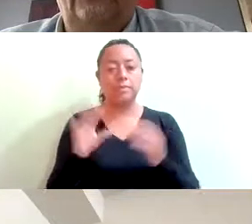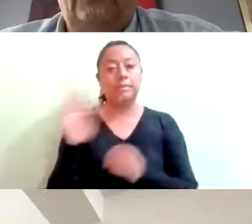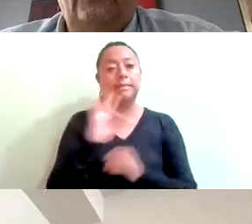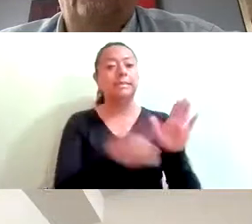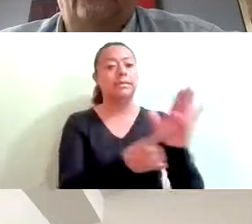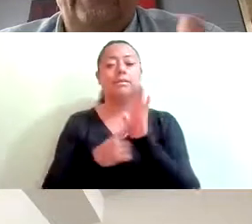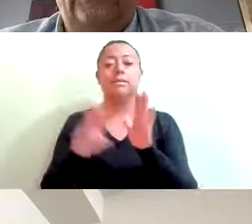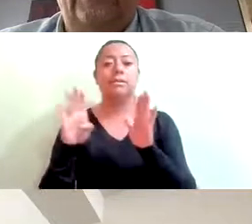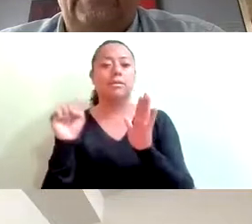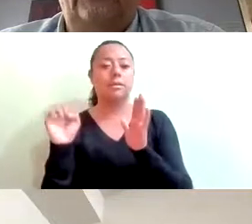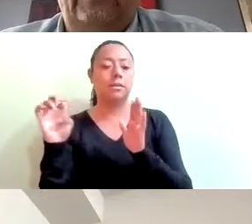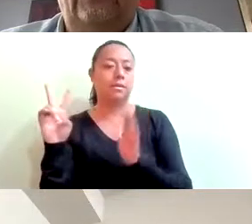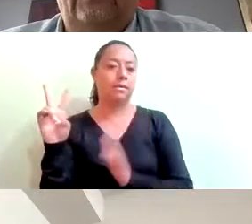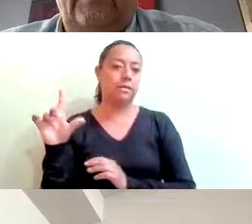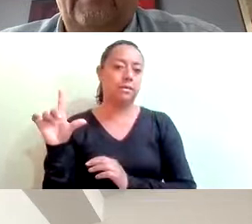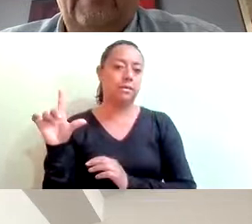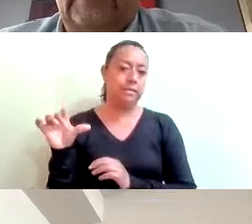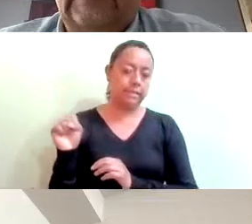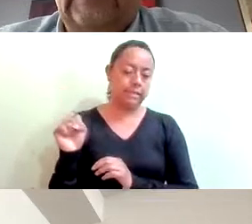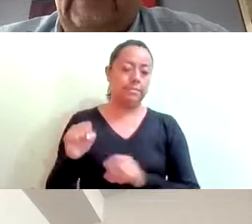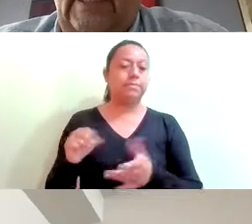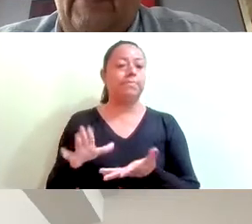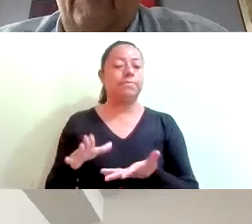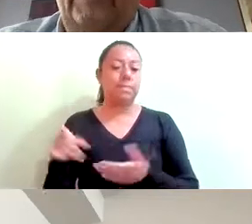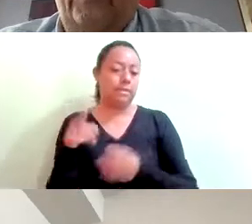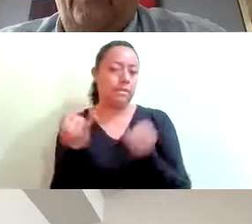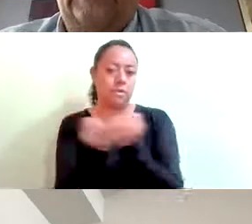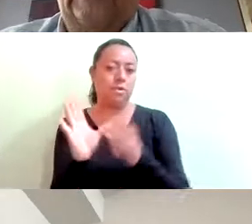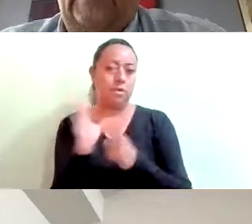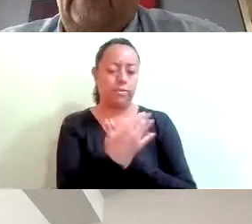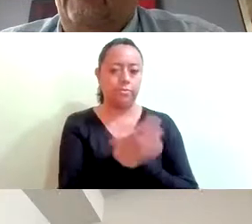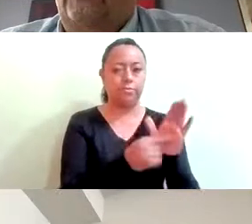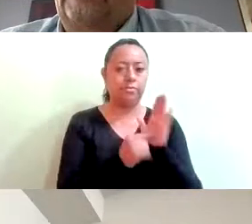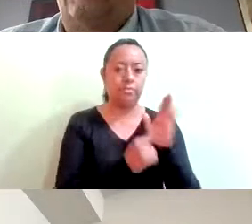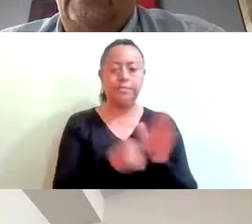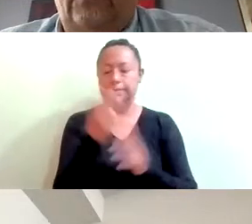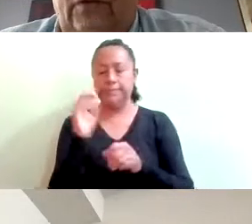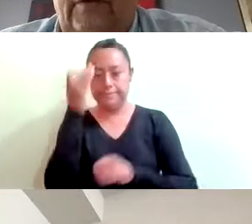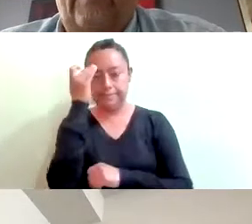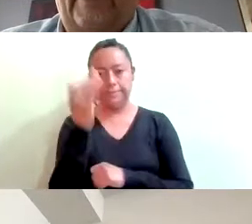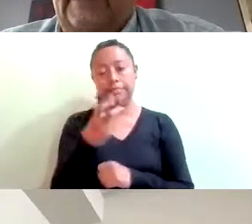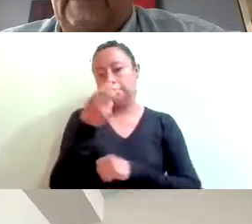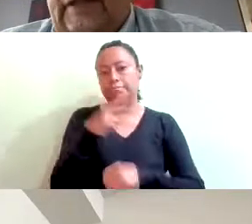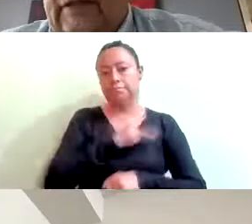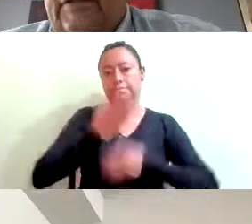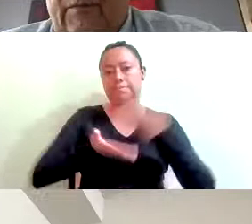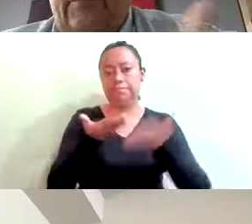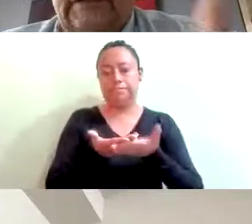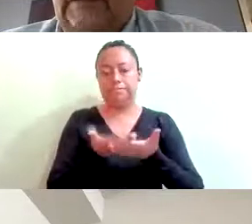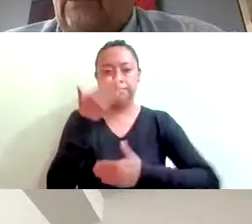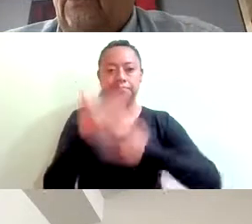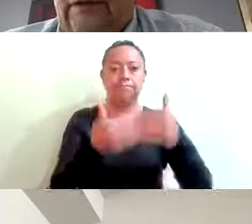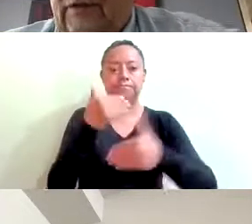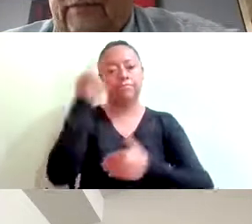presentamos como comisión en ese momento. Esa sería mi propuesta de procedimiento para atender pues